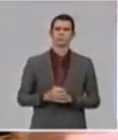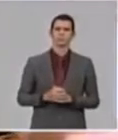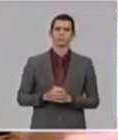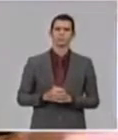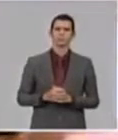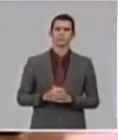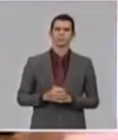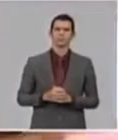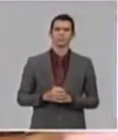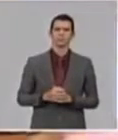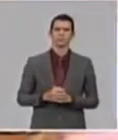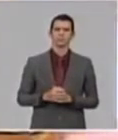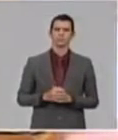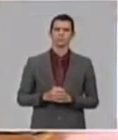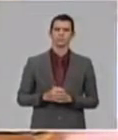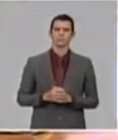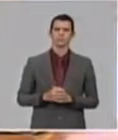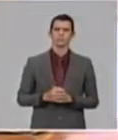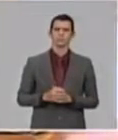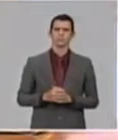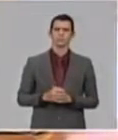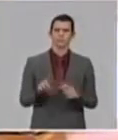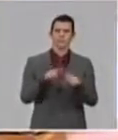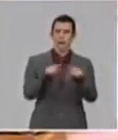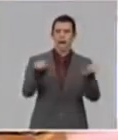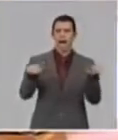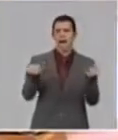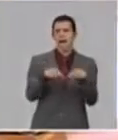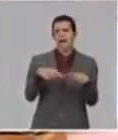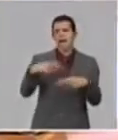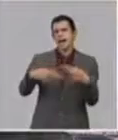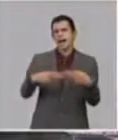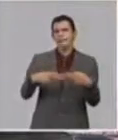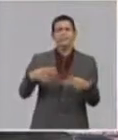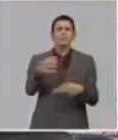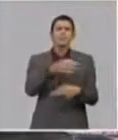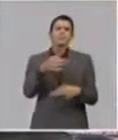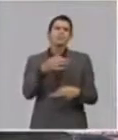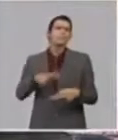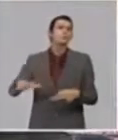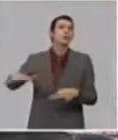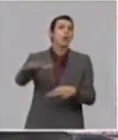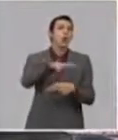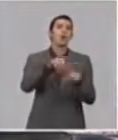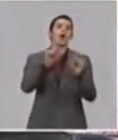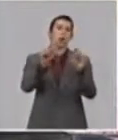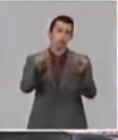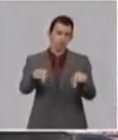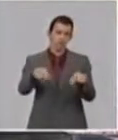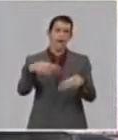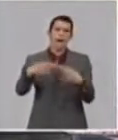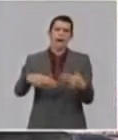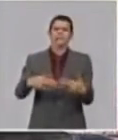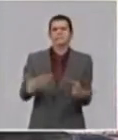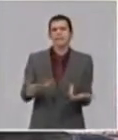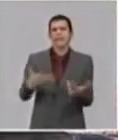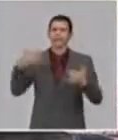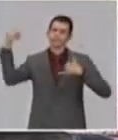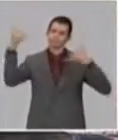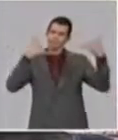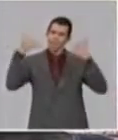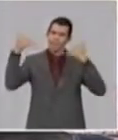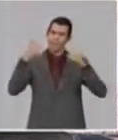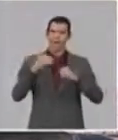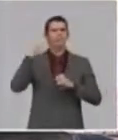las direcciones de trabajo, los puestos de mando, que en cada uno de los municipios hay un puesto de mando para recepcionar todos esos teléfonos, porque no queremos